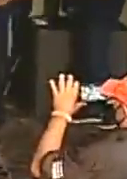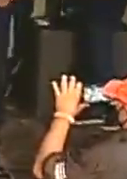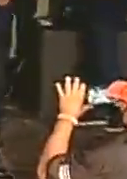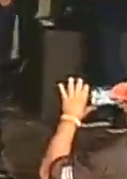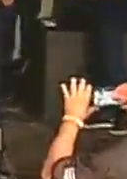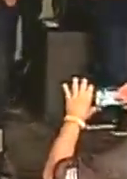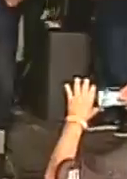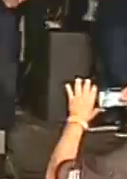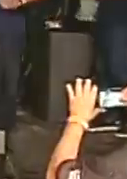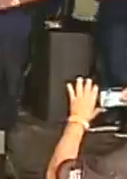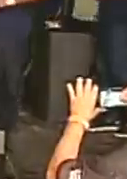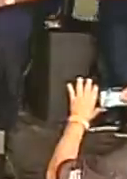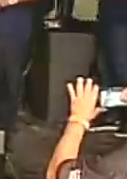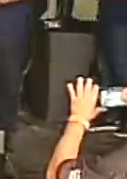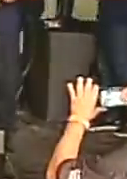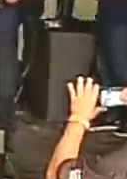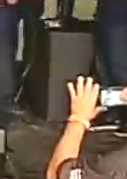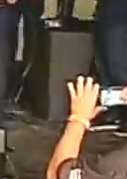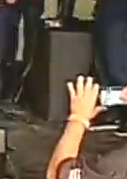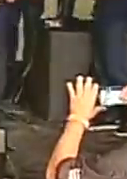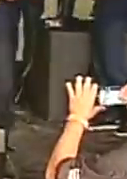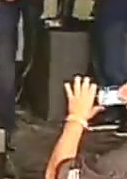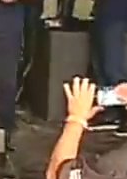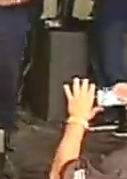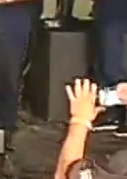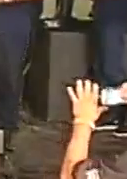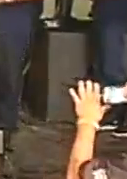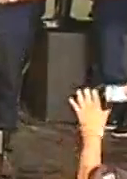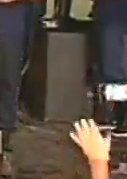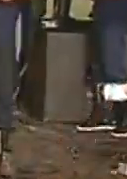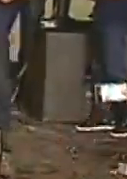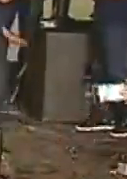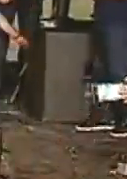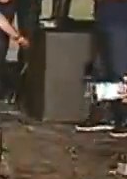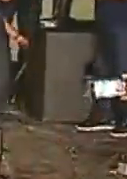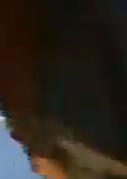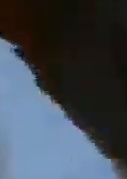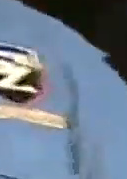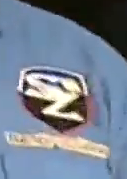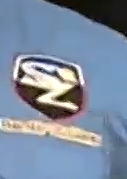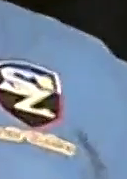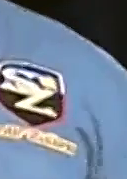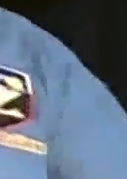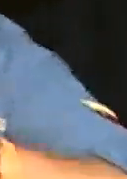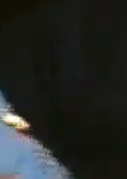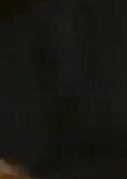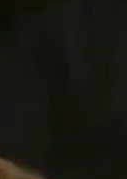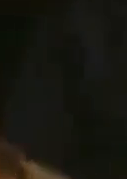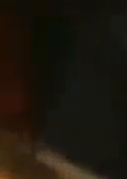Se reclinaba. El perro pelaba el son de una periquera.